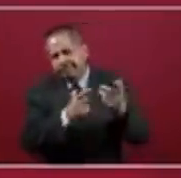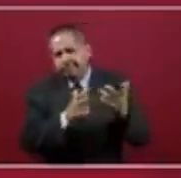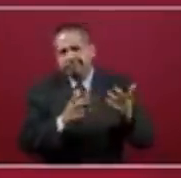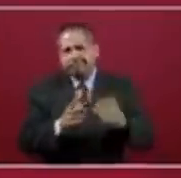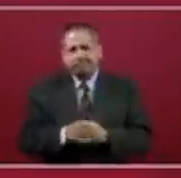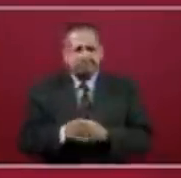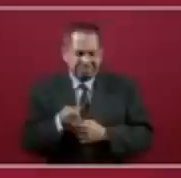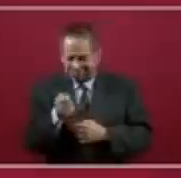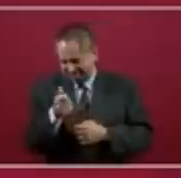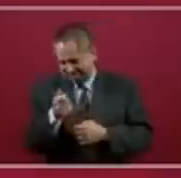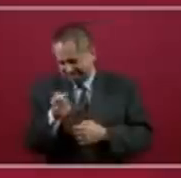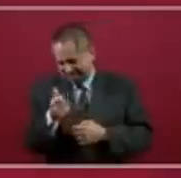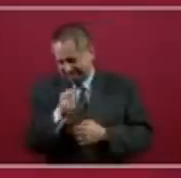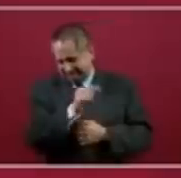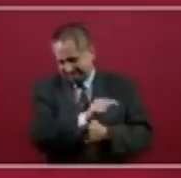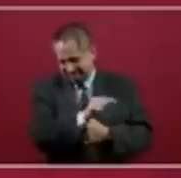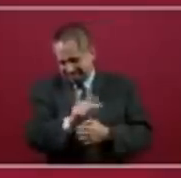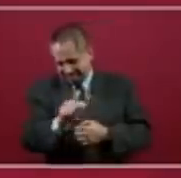muy pocos,